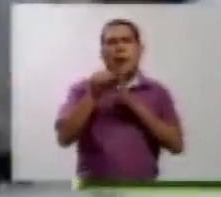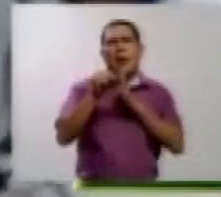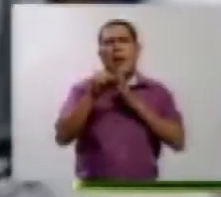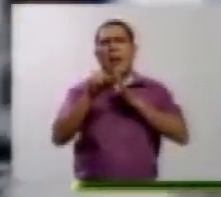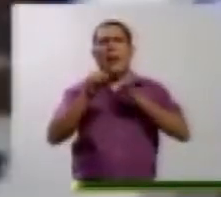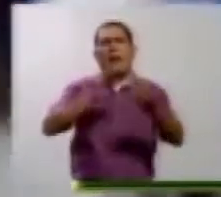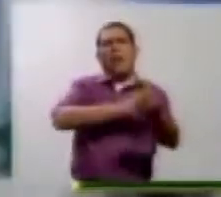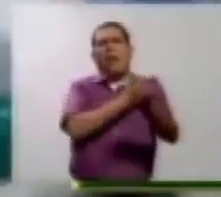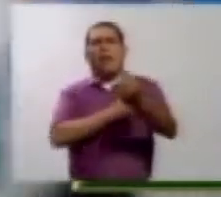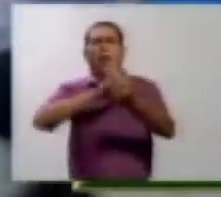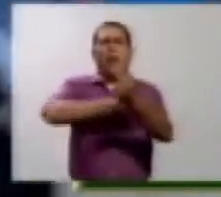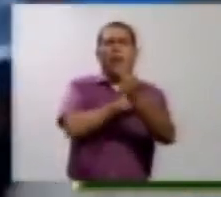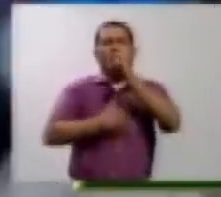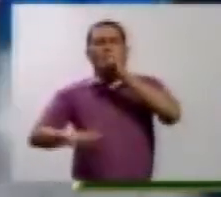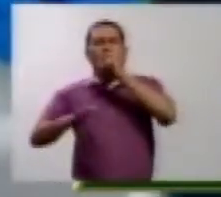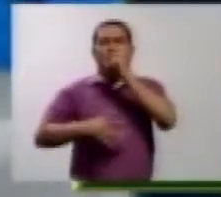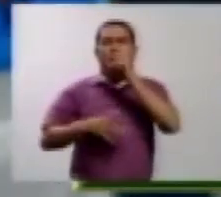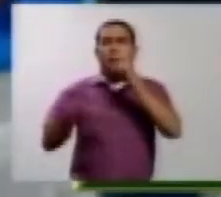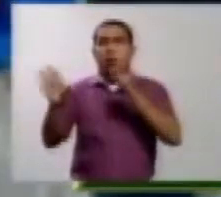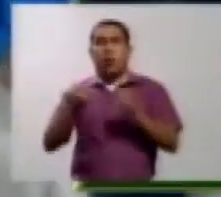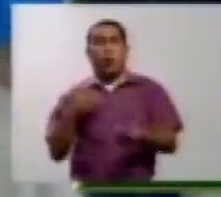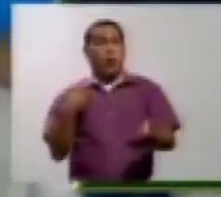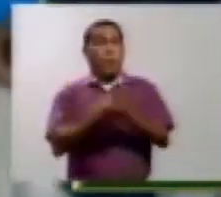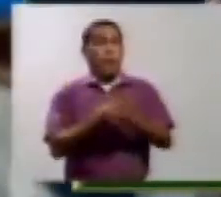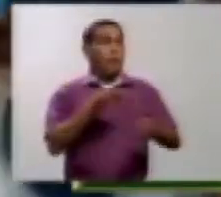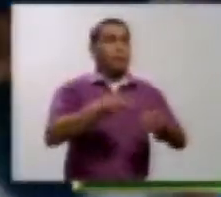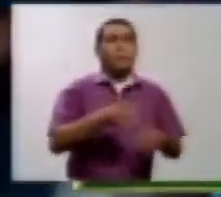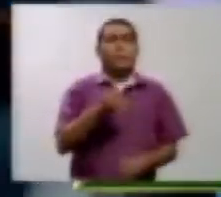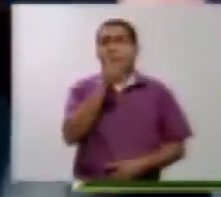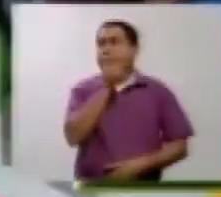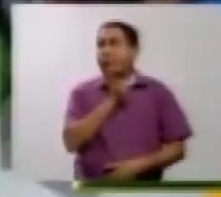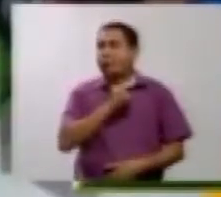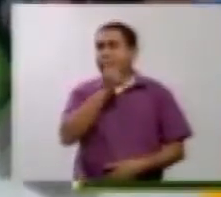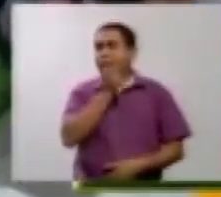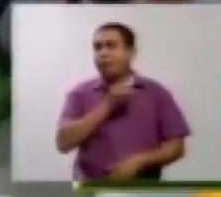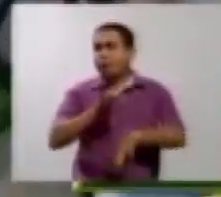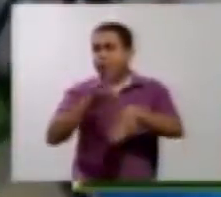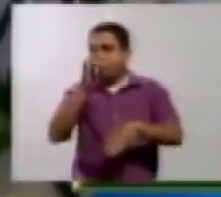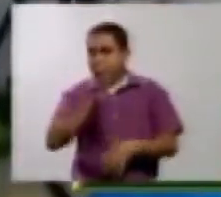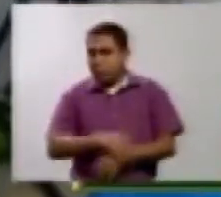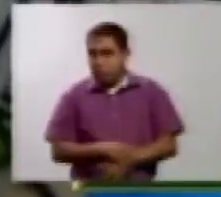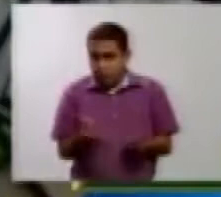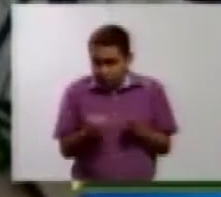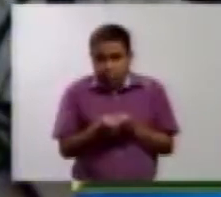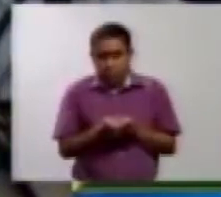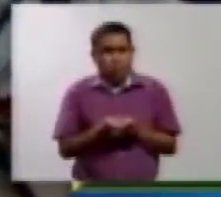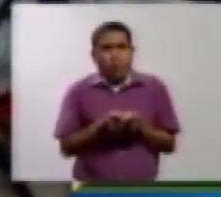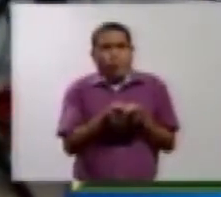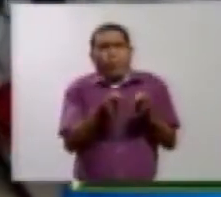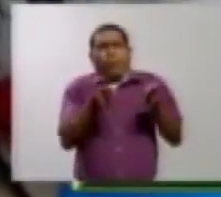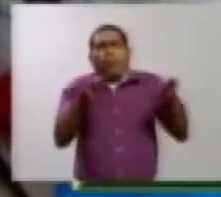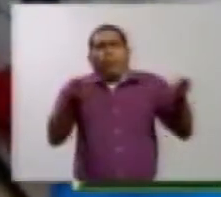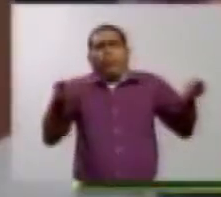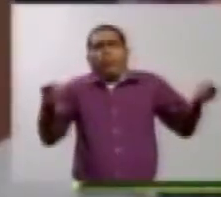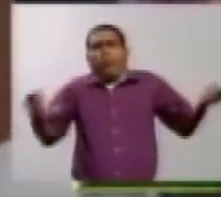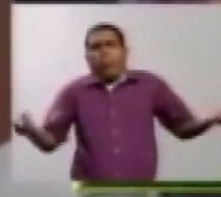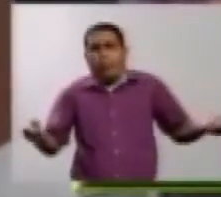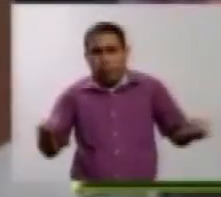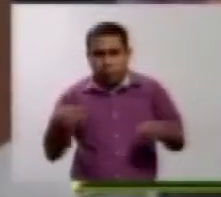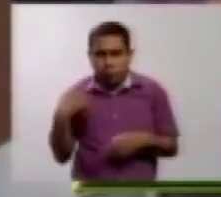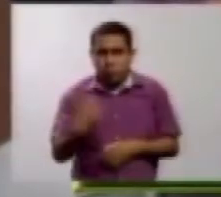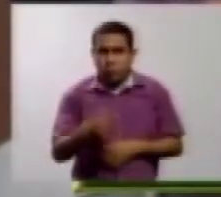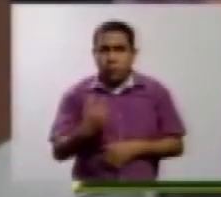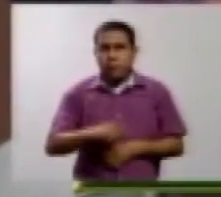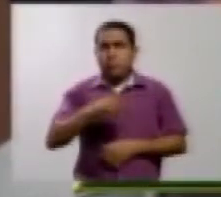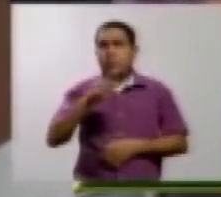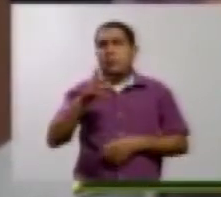cantar. Y a todos los que pagamos boleta, nos toca aguantar. Y no es un pedacito, es toda una tanda. Como si